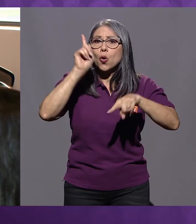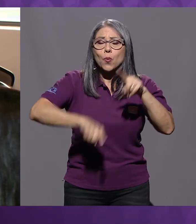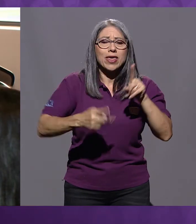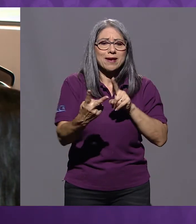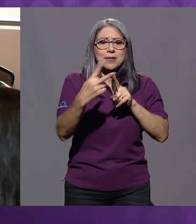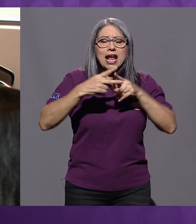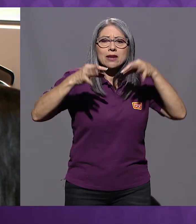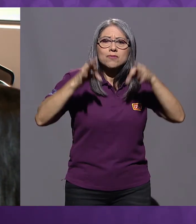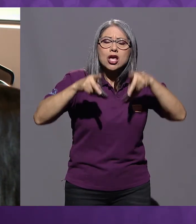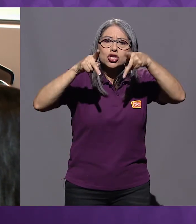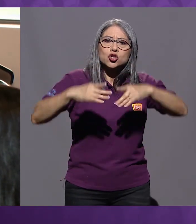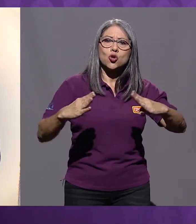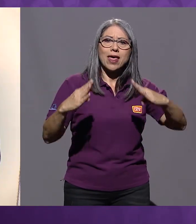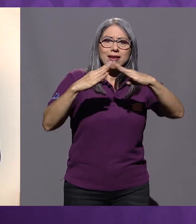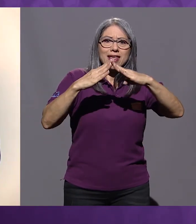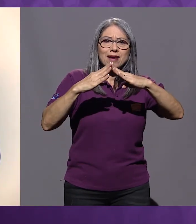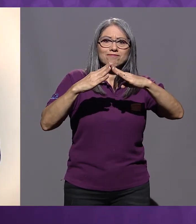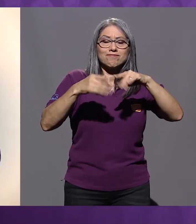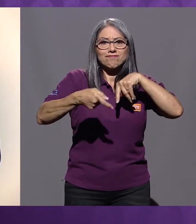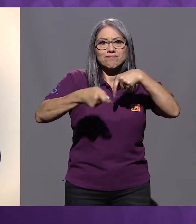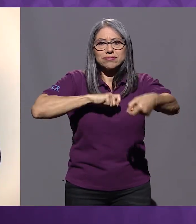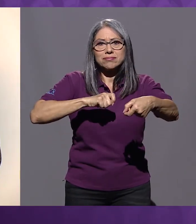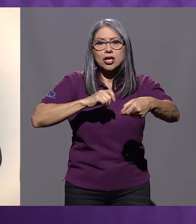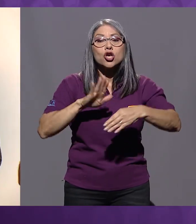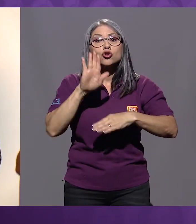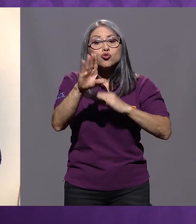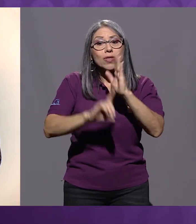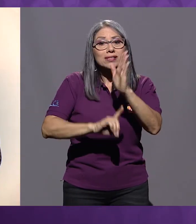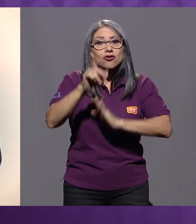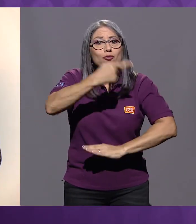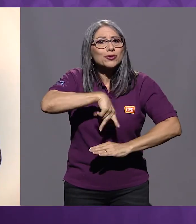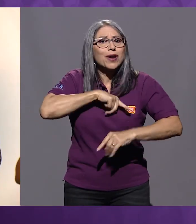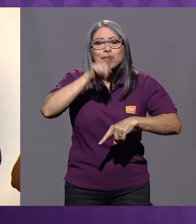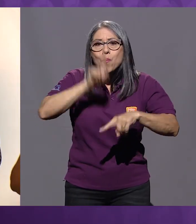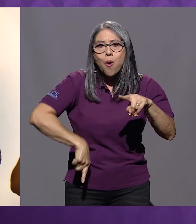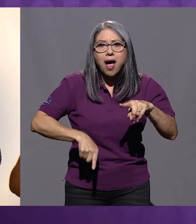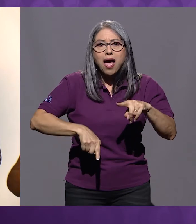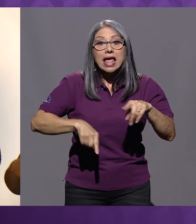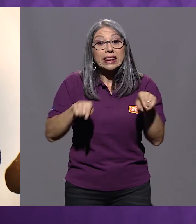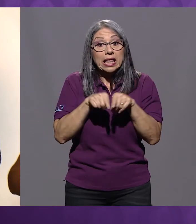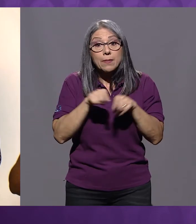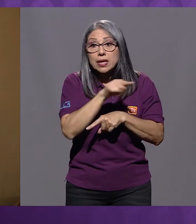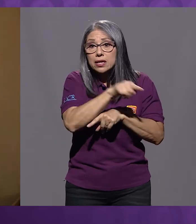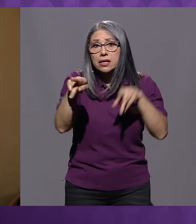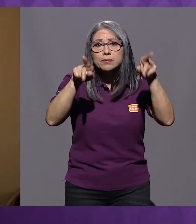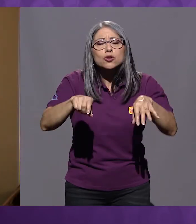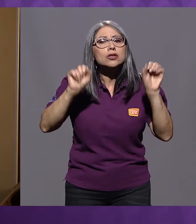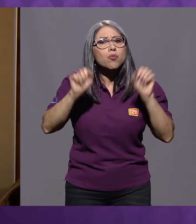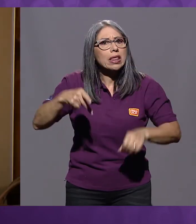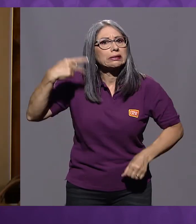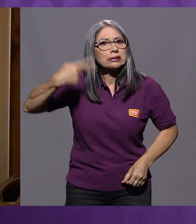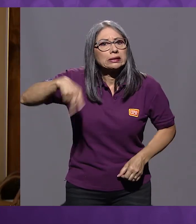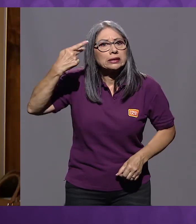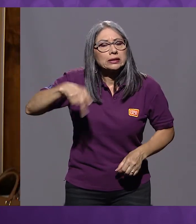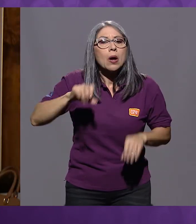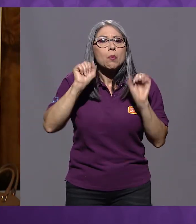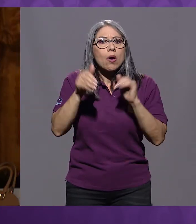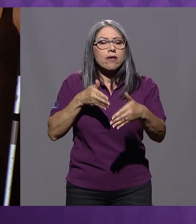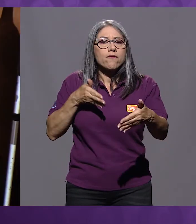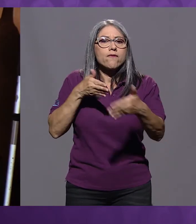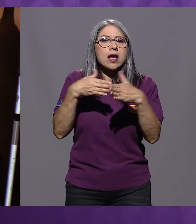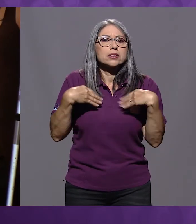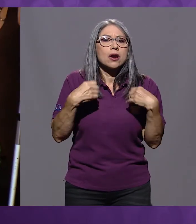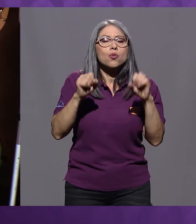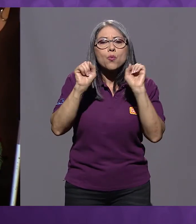discapacidad, su desarrollo personal y en algunos casos les expone a riesgos que atentan contra su salud e incluso su